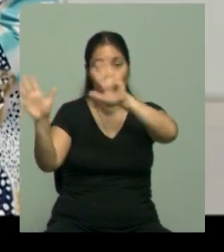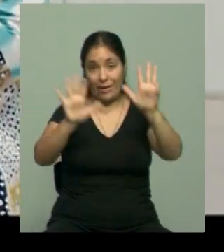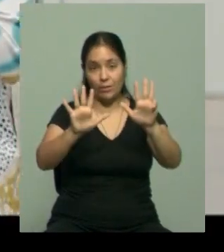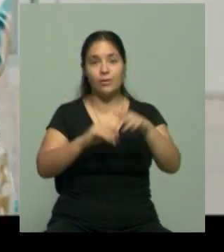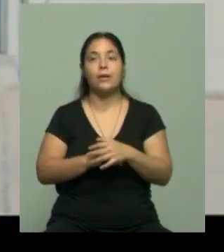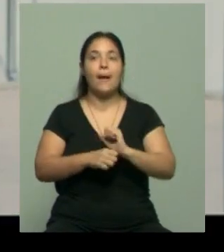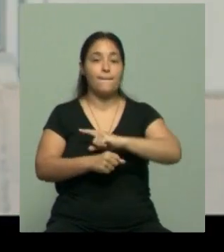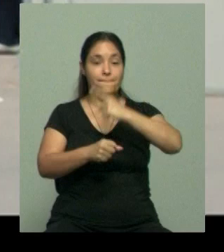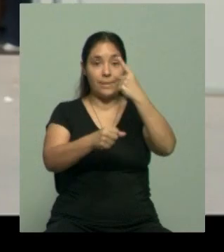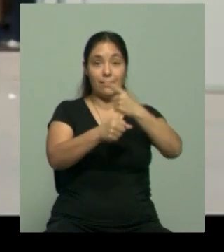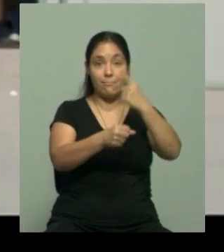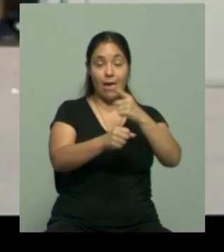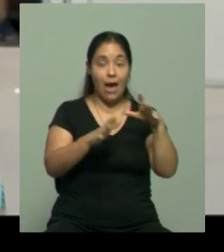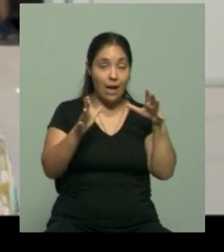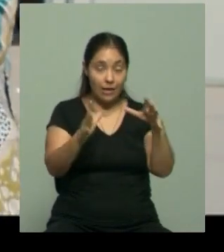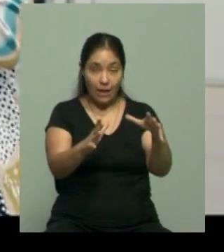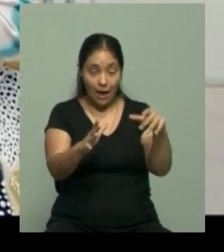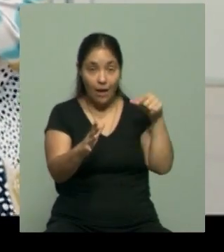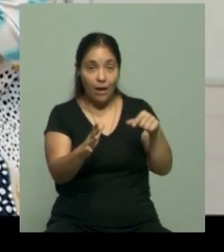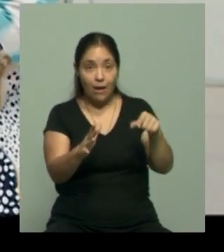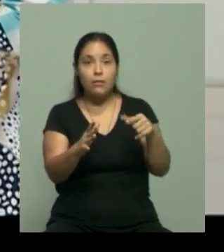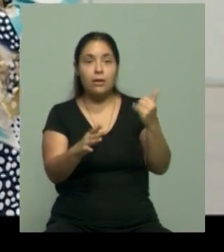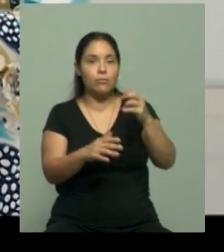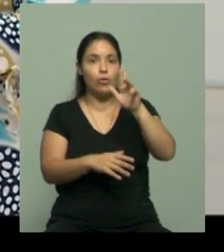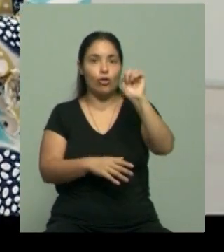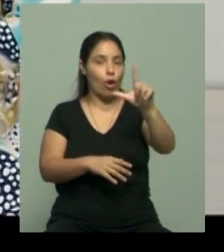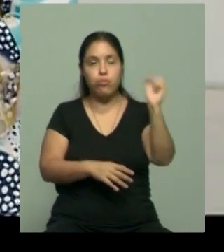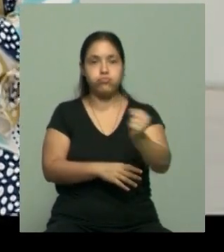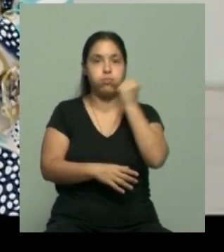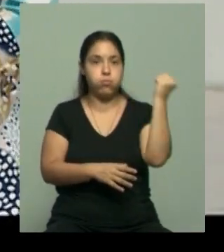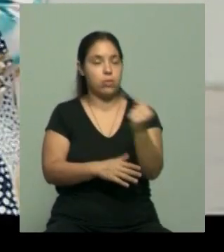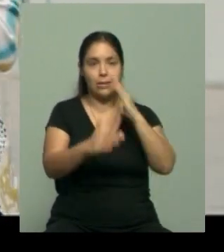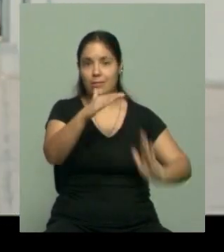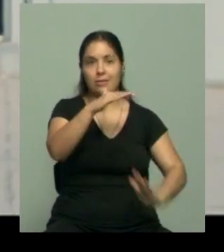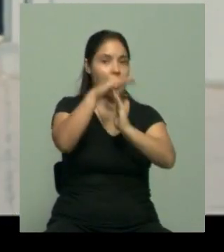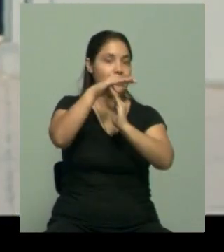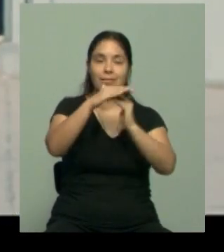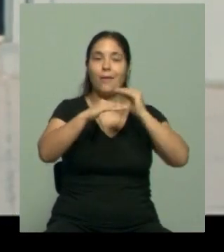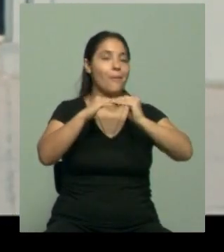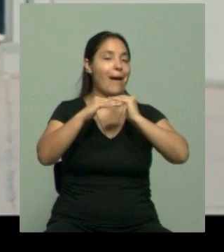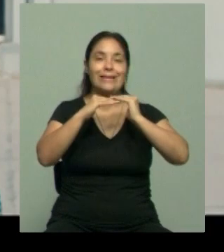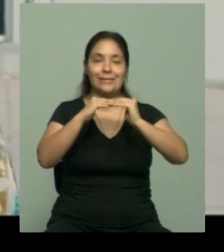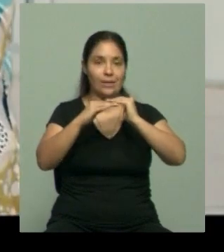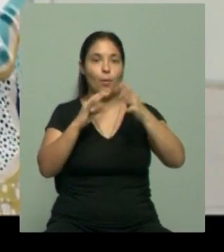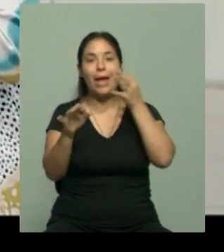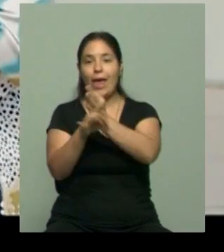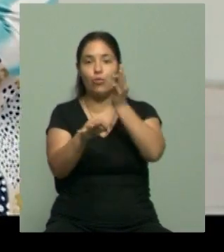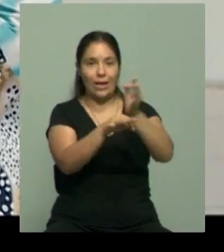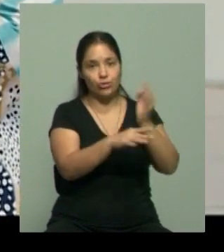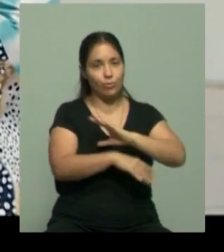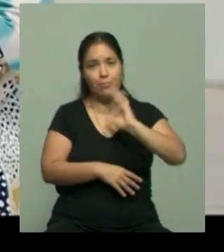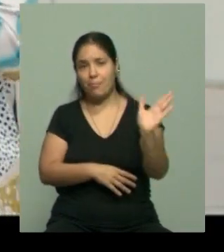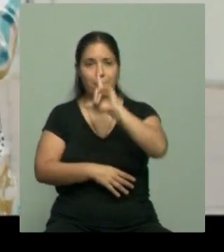primaria tenía un fuerte rol y un eje, un pilar tan importante en la educación de los argentinos y